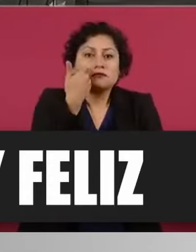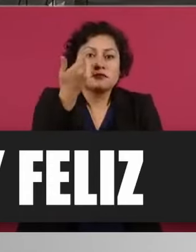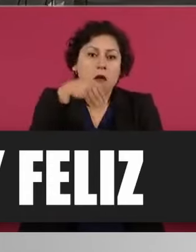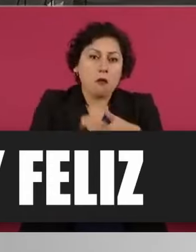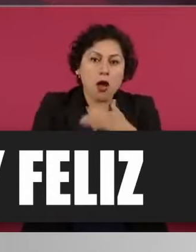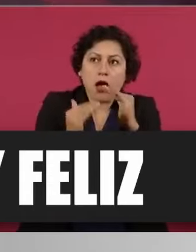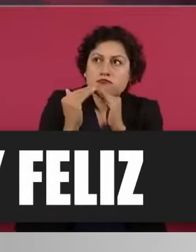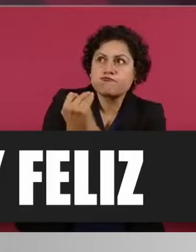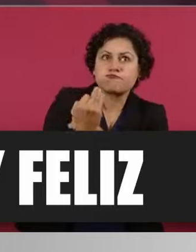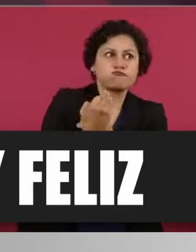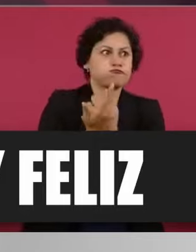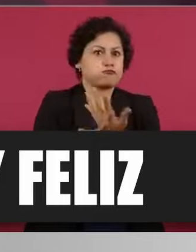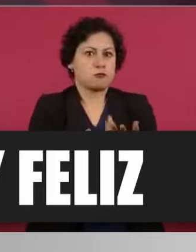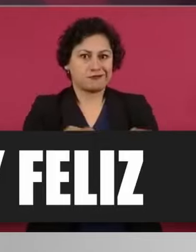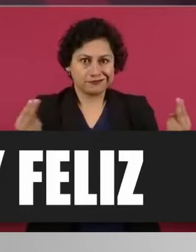Y